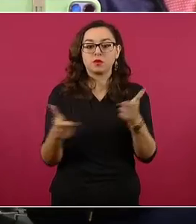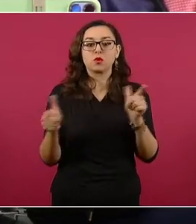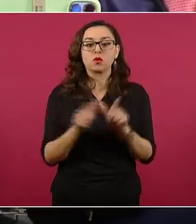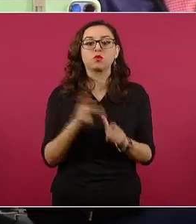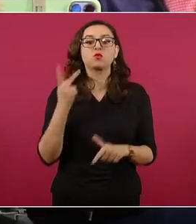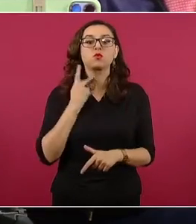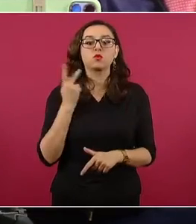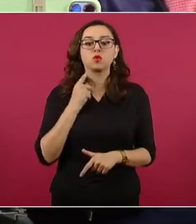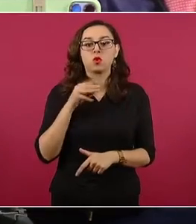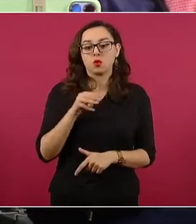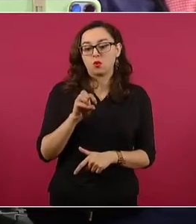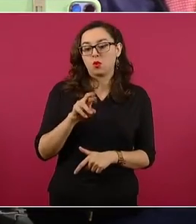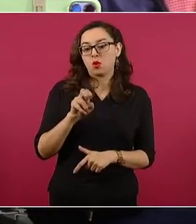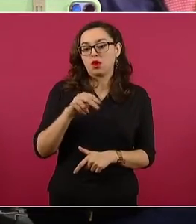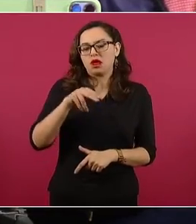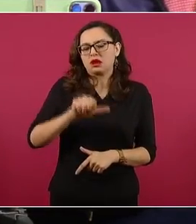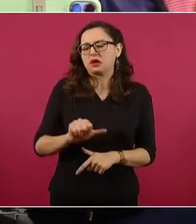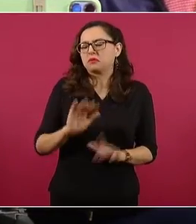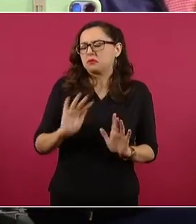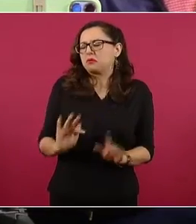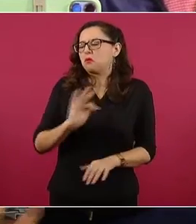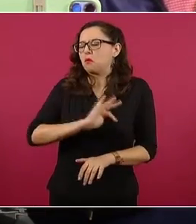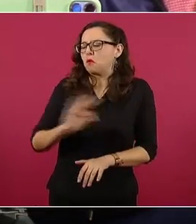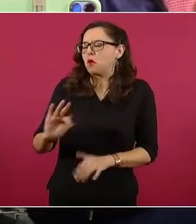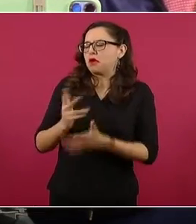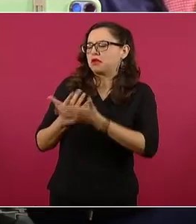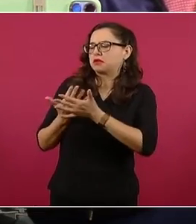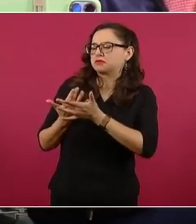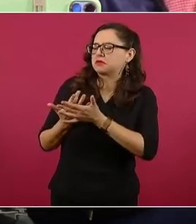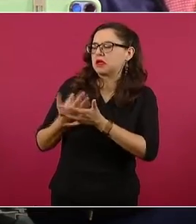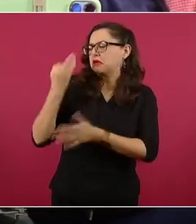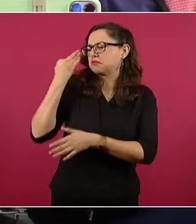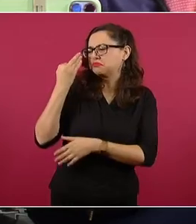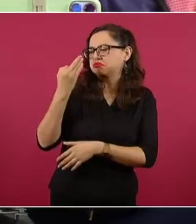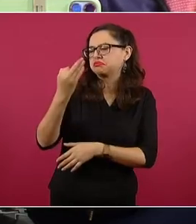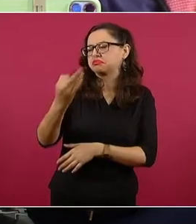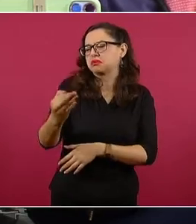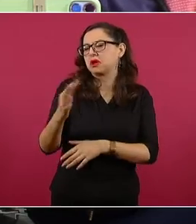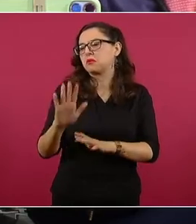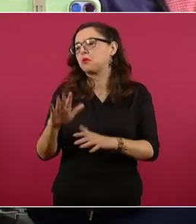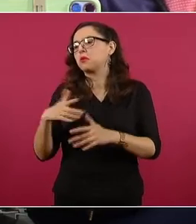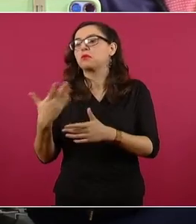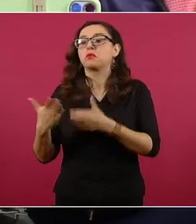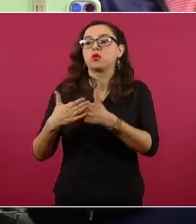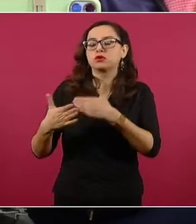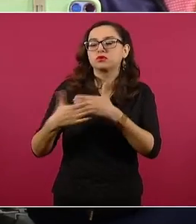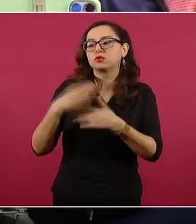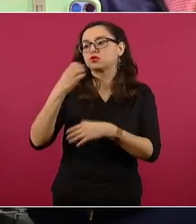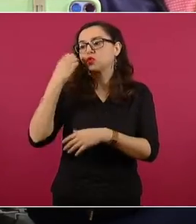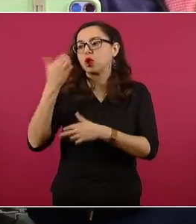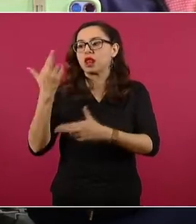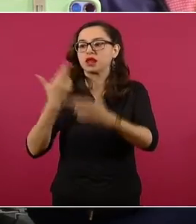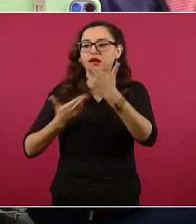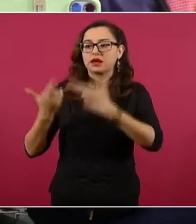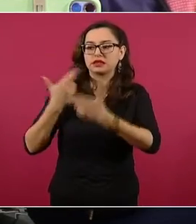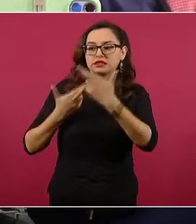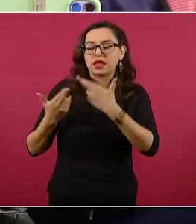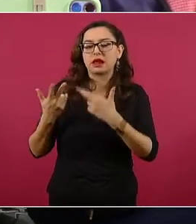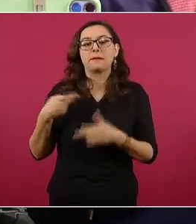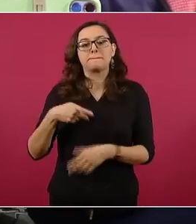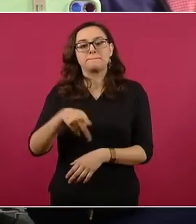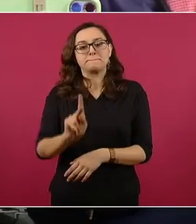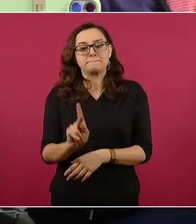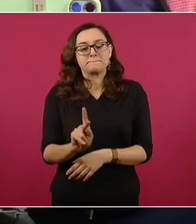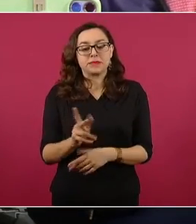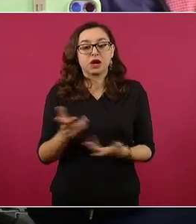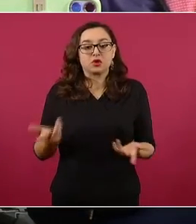que le lleve el tiempo que sea necesario dejar el cargo, si viene lo del regreso a clases, etcétera. Pero yo creo que más que ella tendría